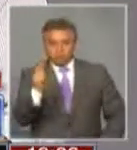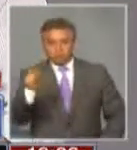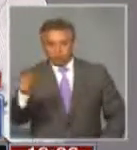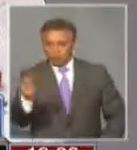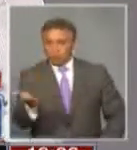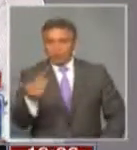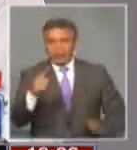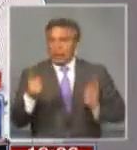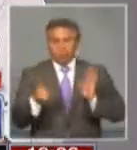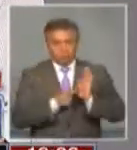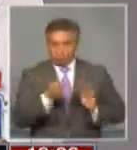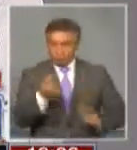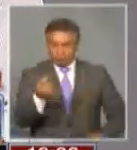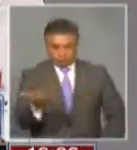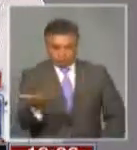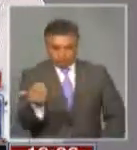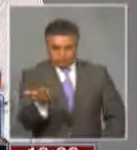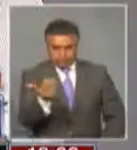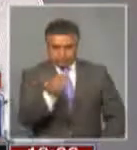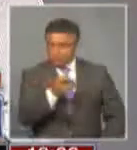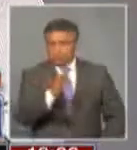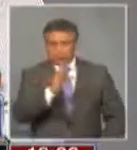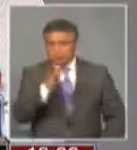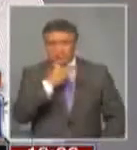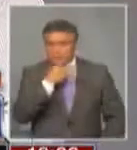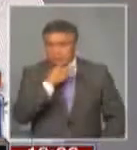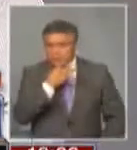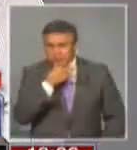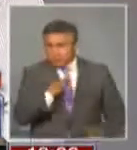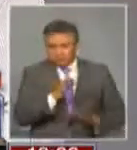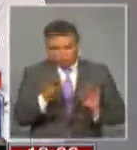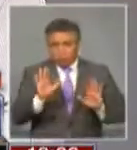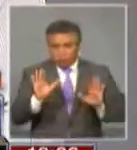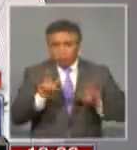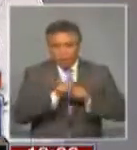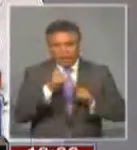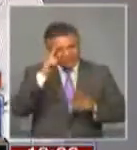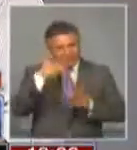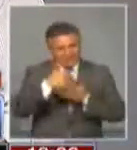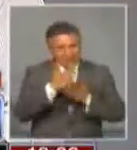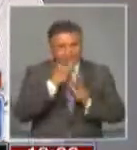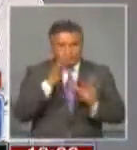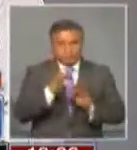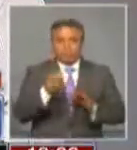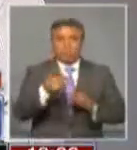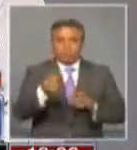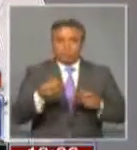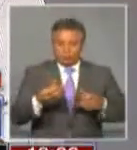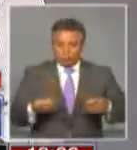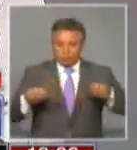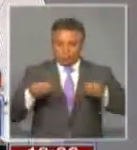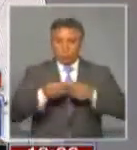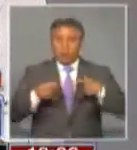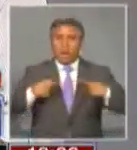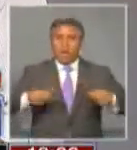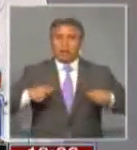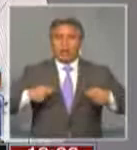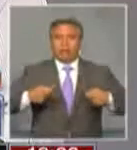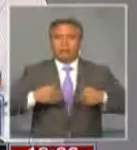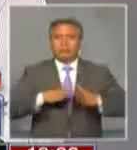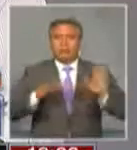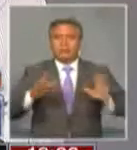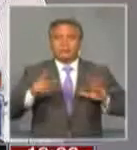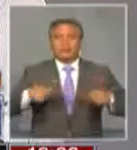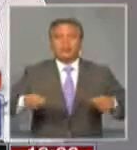devoluciones de impuestos. Esto es bastante simple, pero técnicamente quizás puede ser complicado, que es abultar los gastos de la declaración de renta con el único